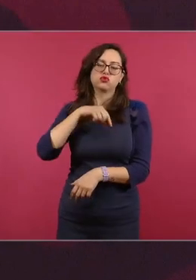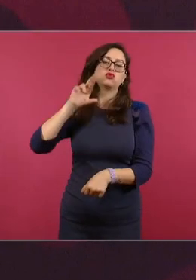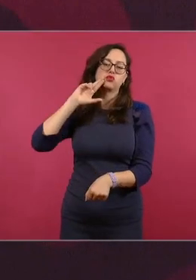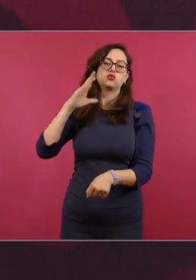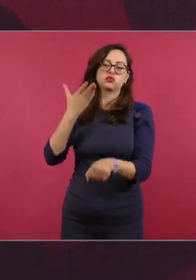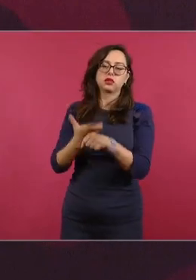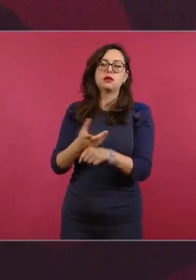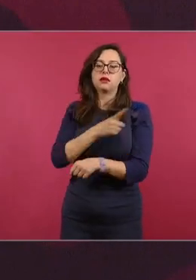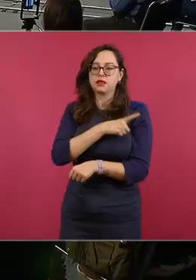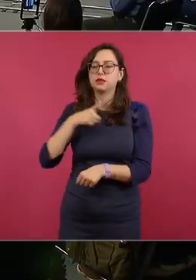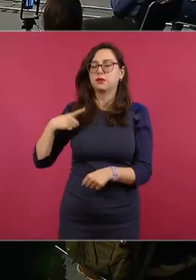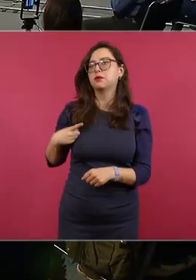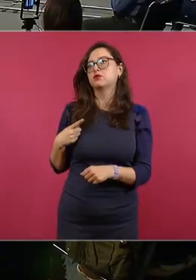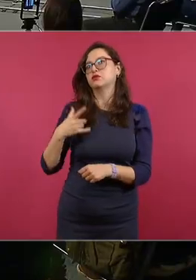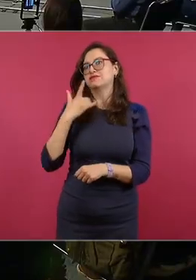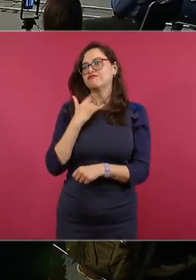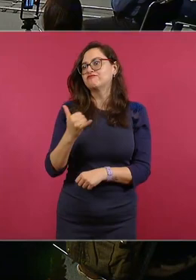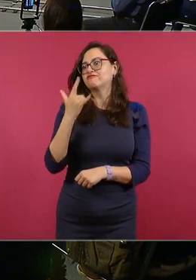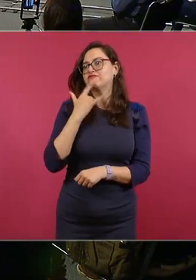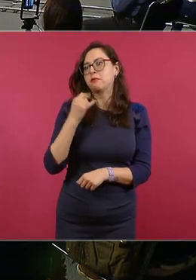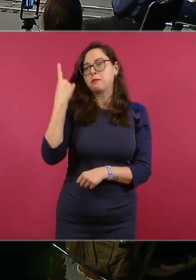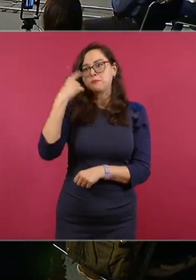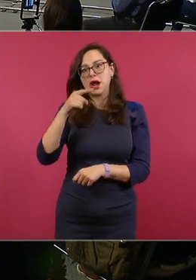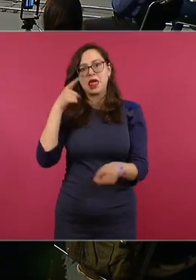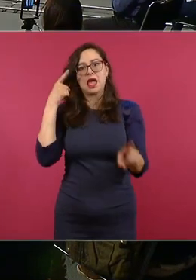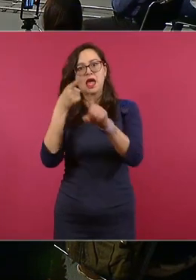Acabamos de, no sé si ya terminamos,